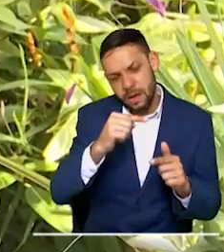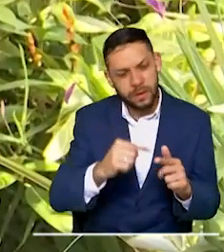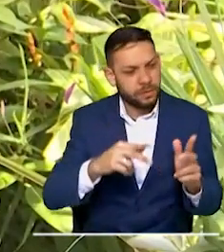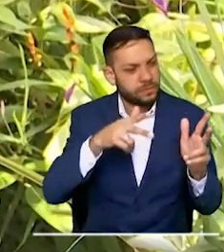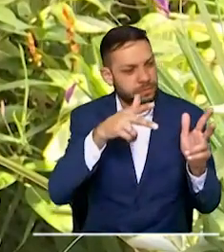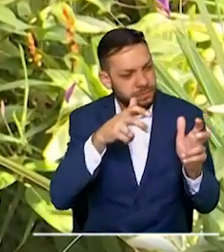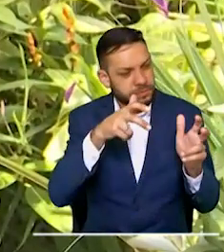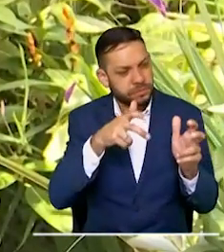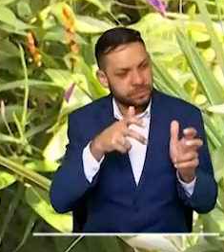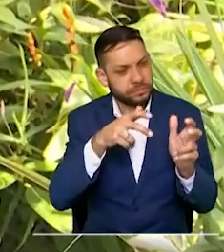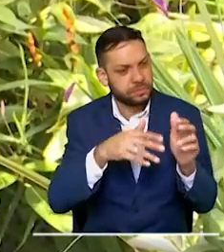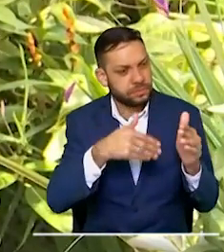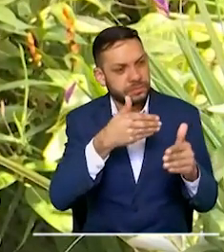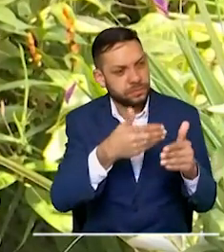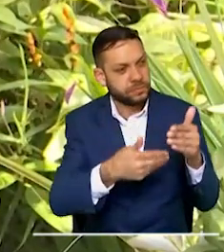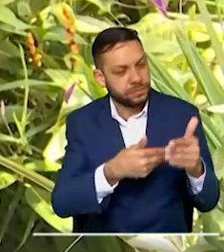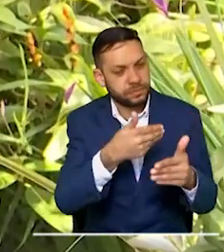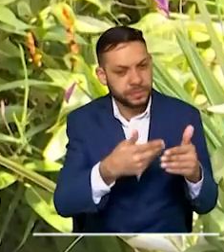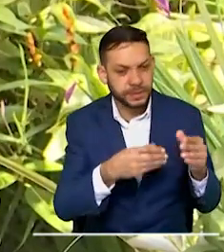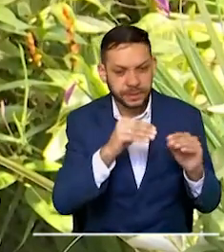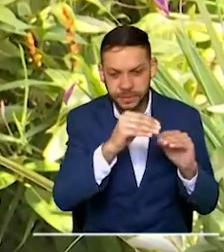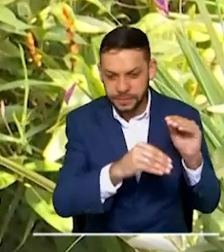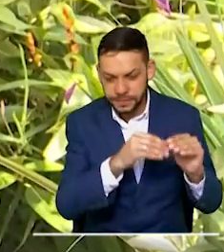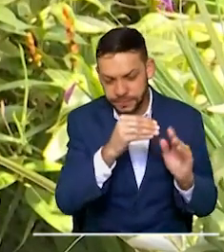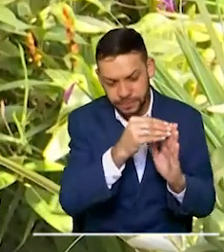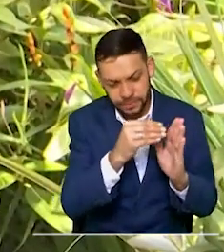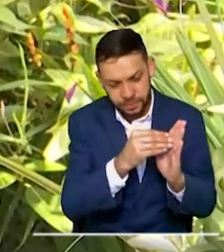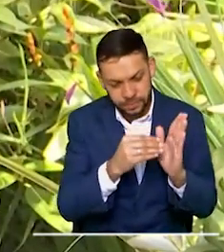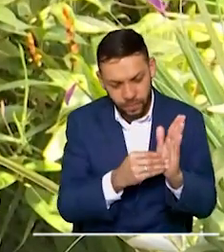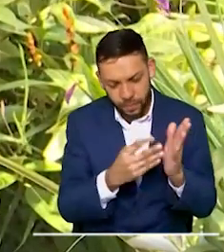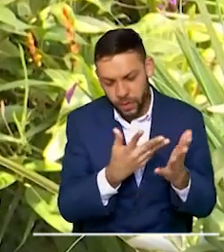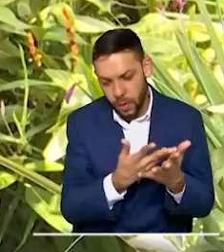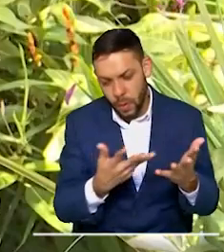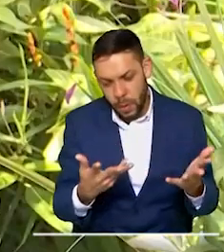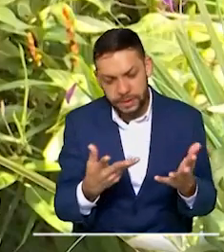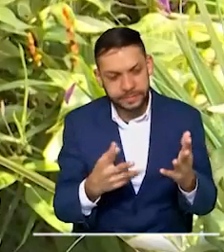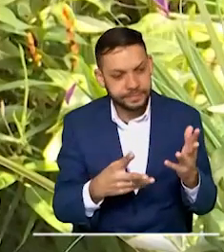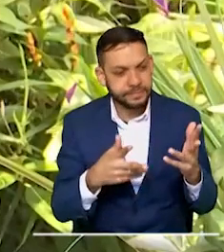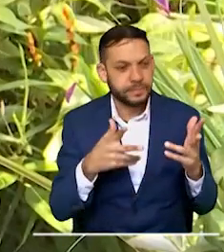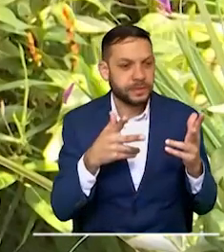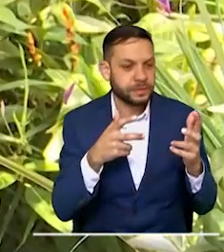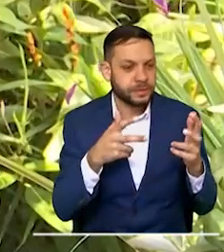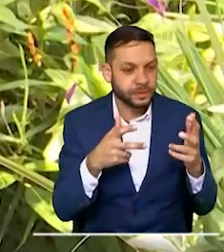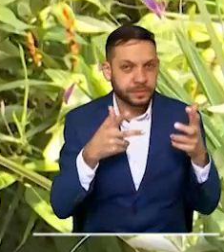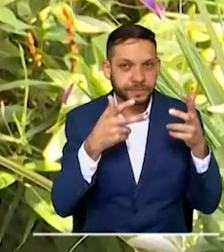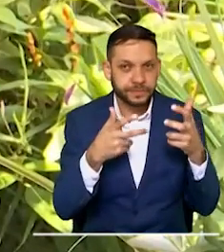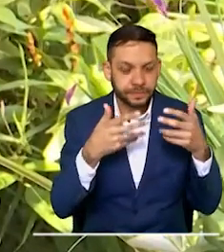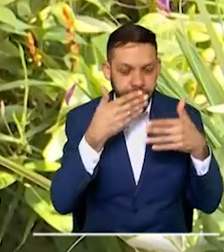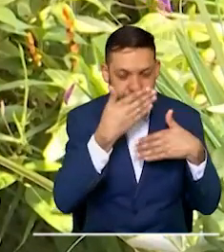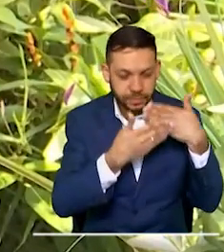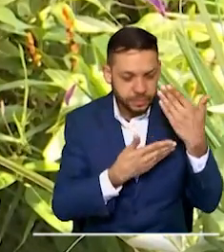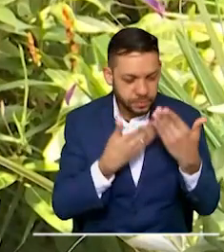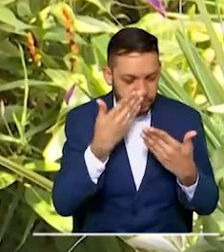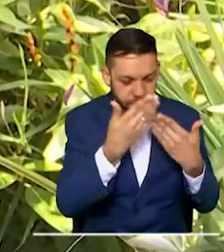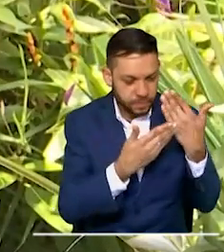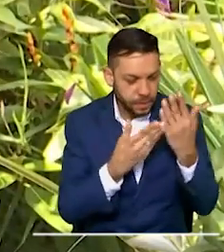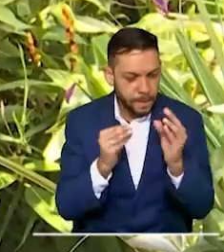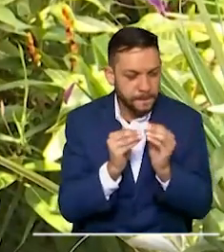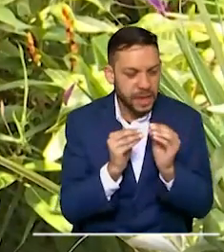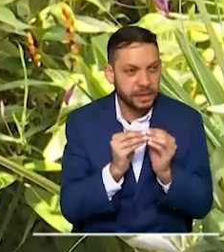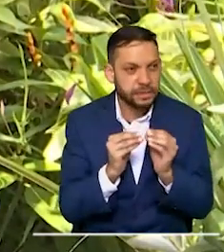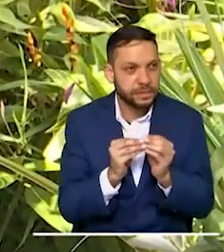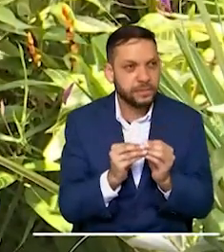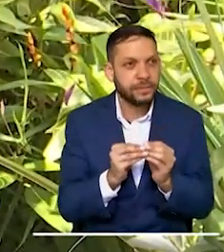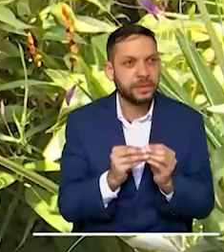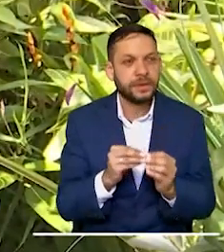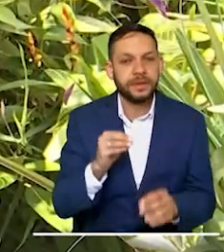clave porque esa vitamina bajita tiene muchas consecuencias en la salud de esas personas. También hay otra que se llama